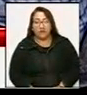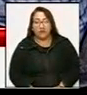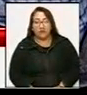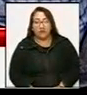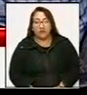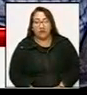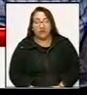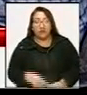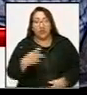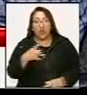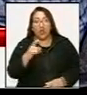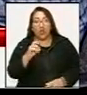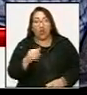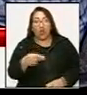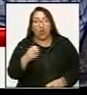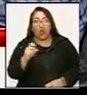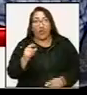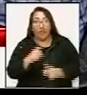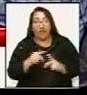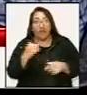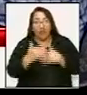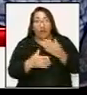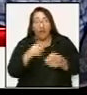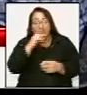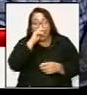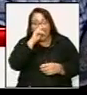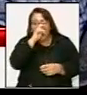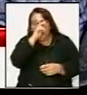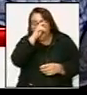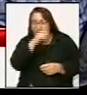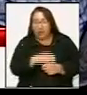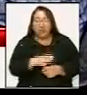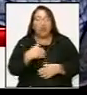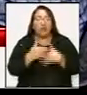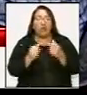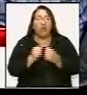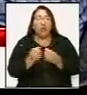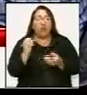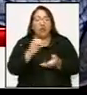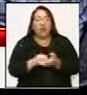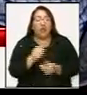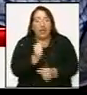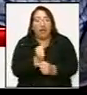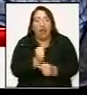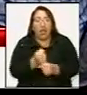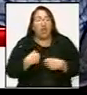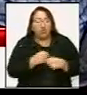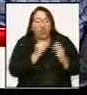¿eran procedimientos distintos o no? No, yo puedo hablarle de los procedimientos que implementamos nosotros, que era